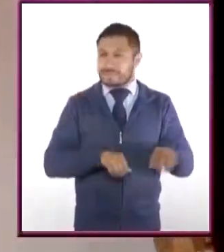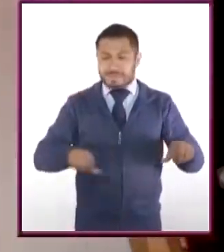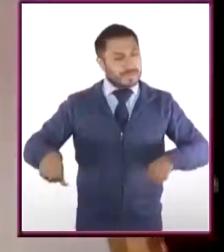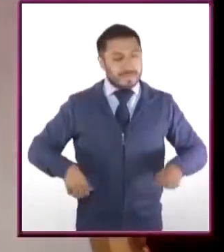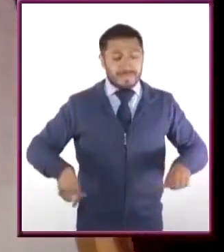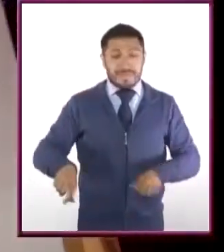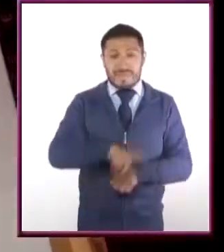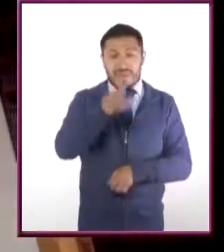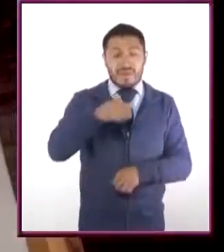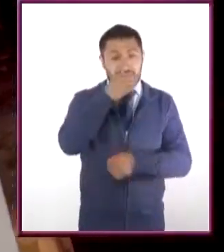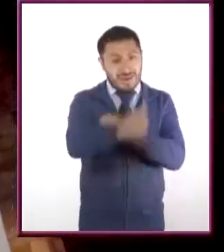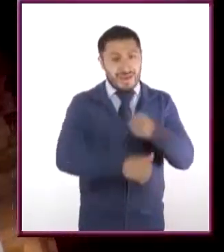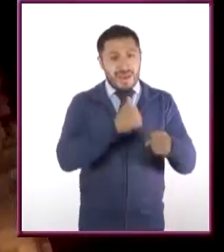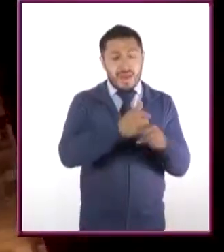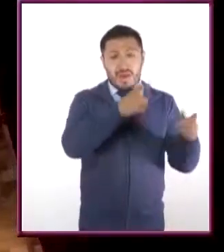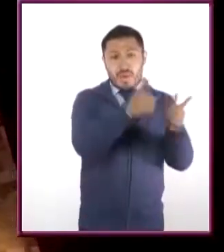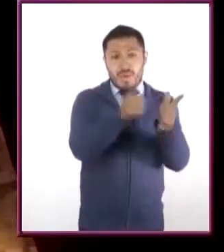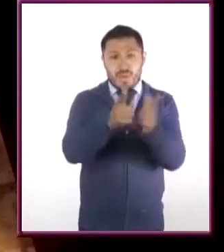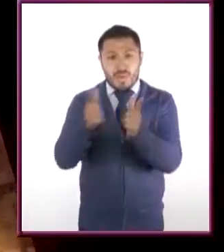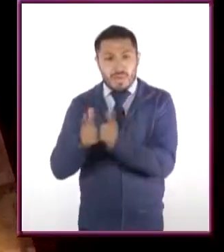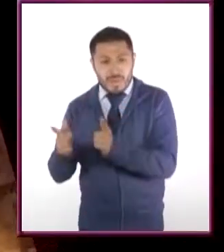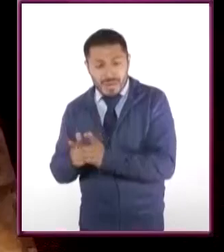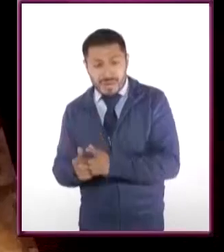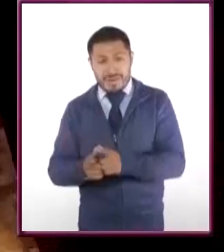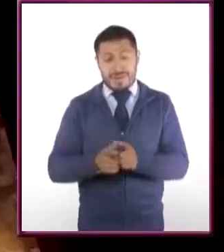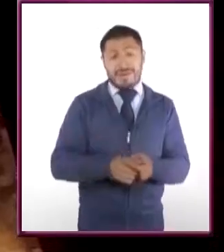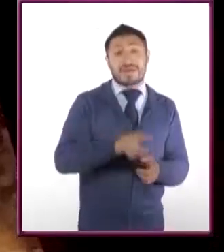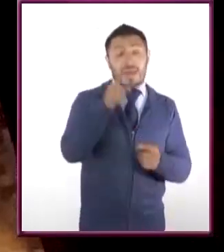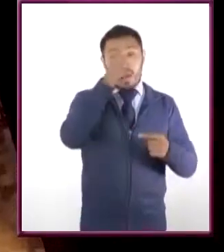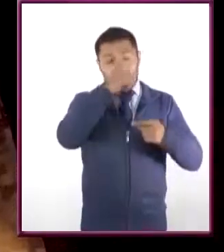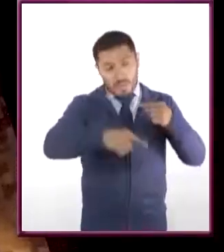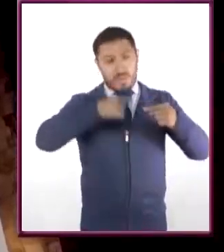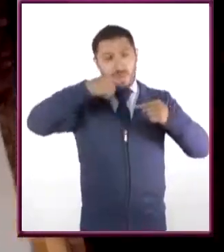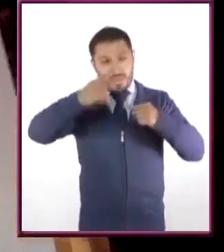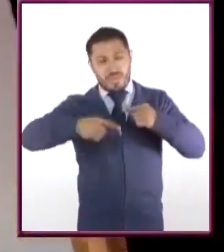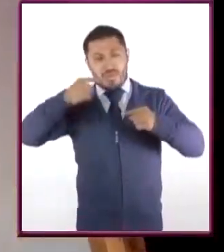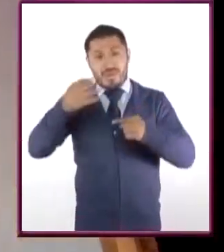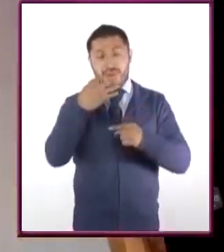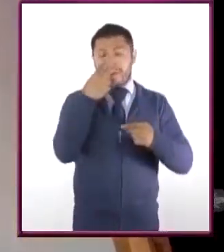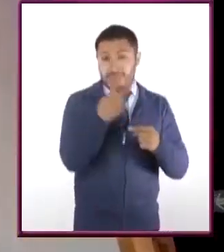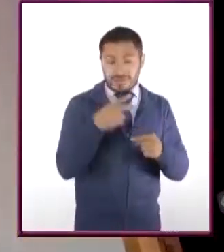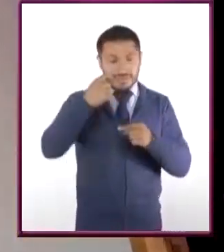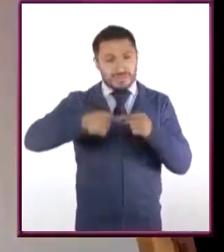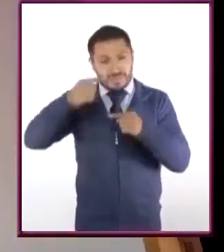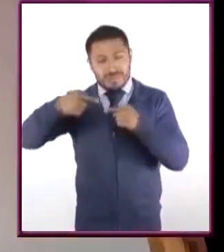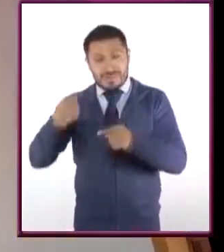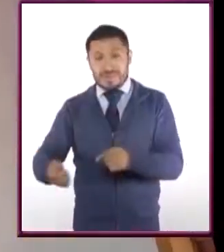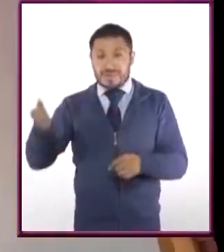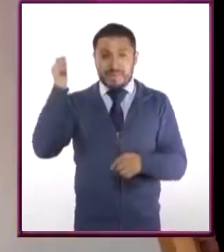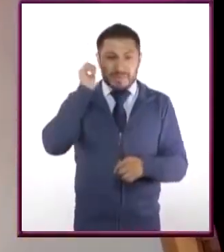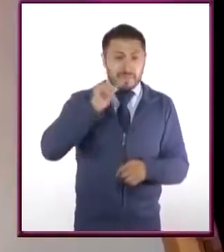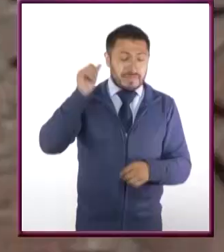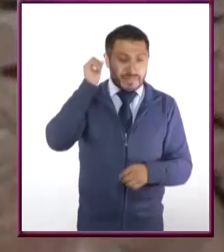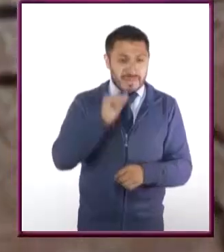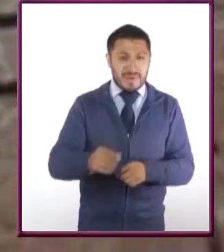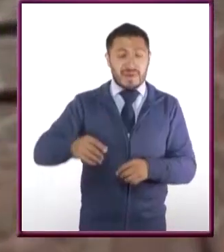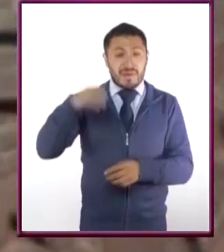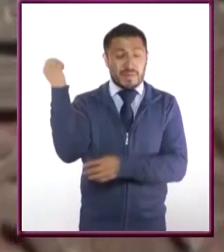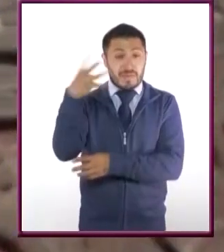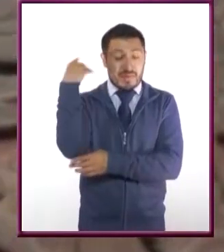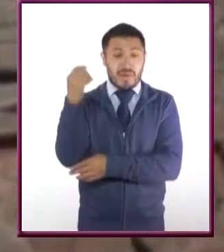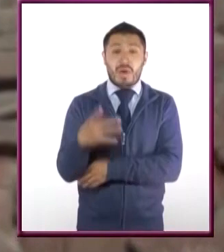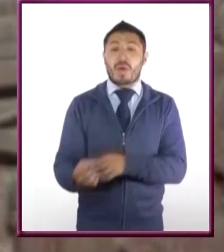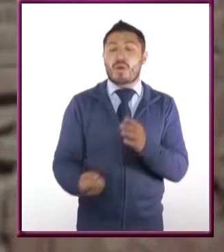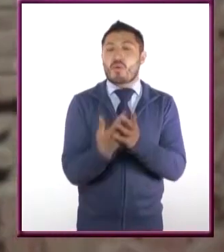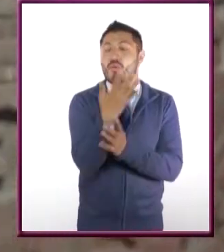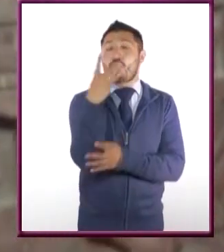años se agrupaban en ciclos de 52. Cada ciclo era celebrada la importante ceremonia del Fuego Nuevo. Ahora yo les